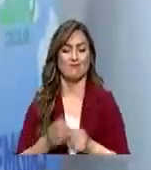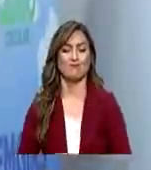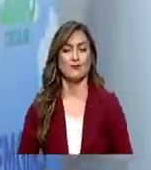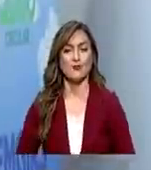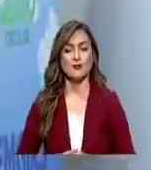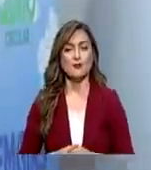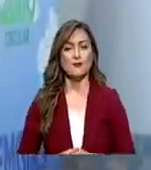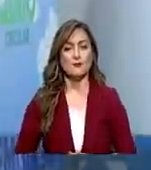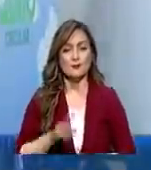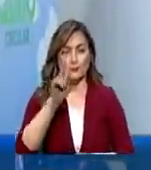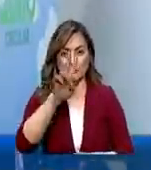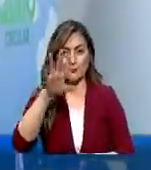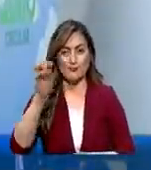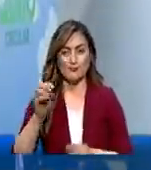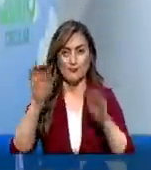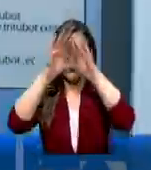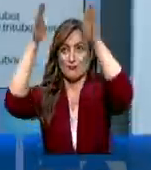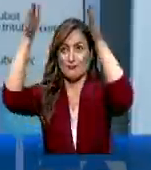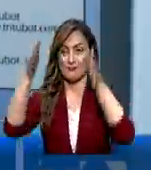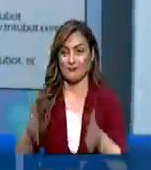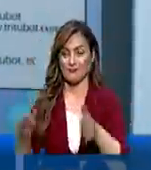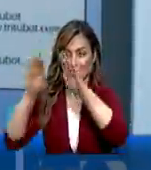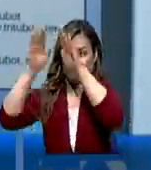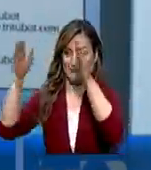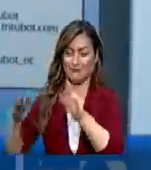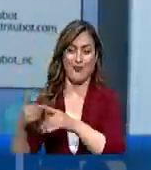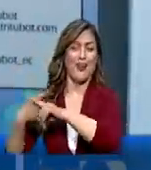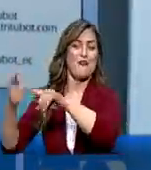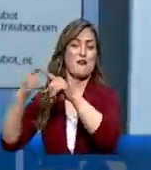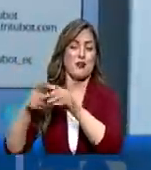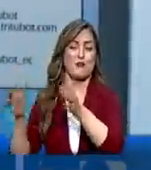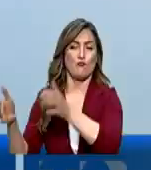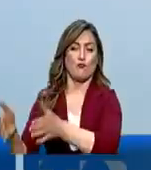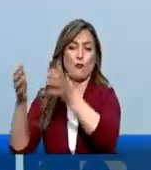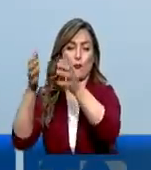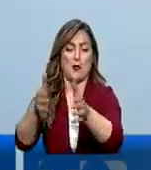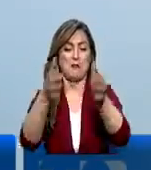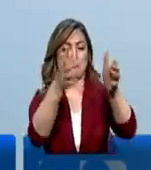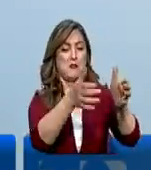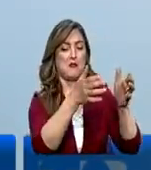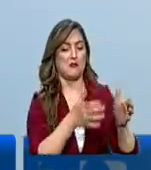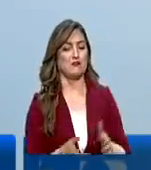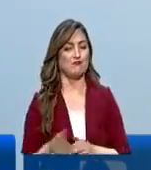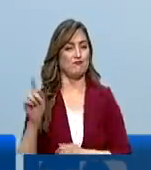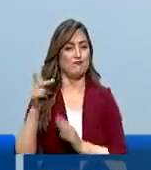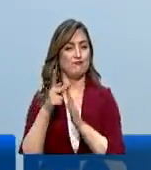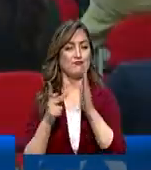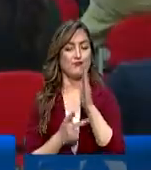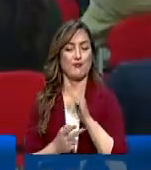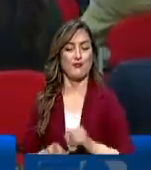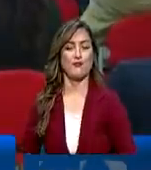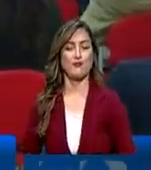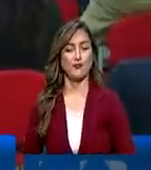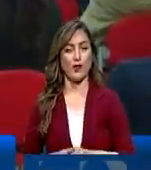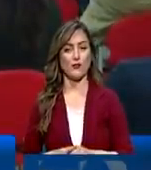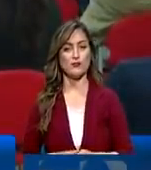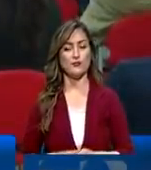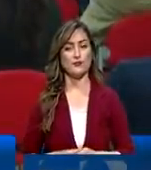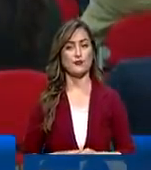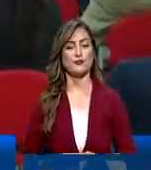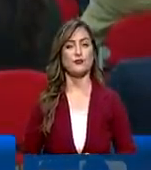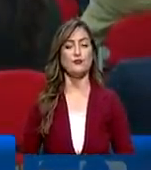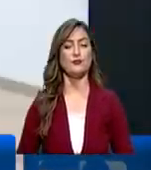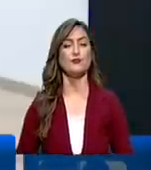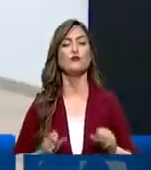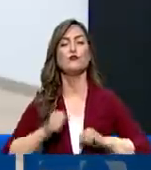Colocar 240 máquinas de reciclaje es el objetivo que tiene el programa denominado Quito sin plastiquito. Sin embargo, esto solo